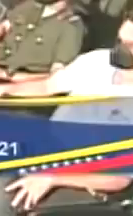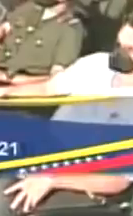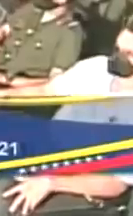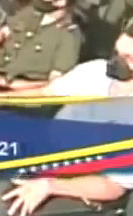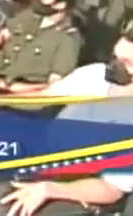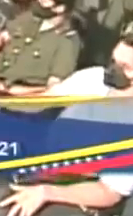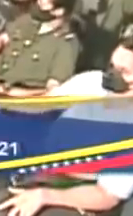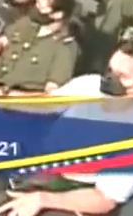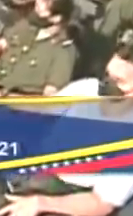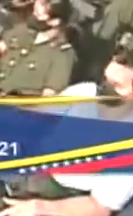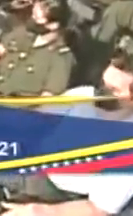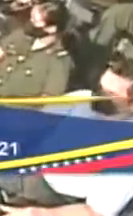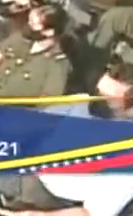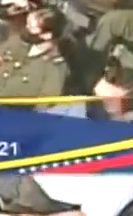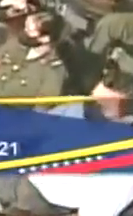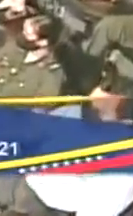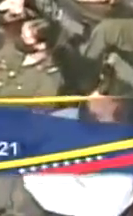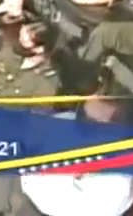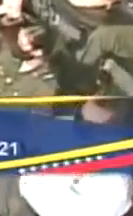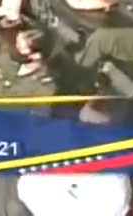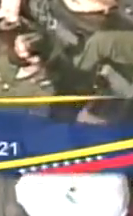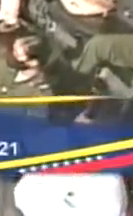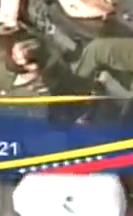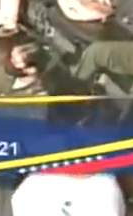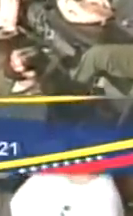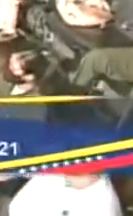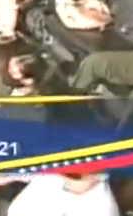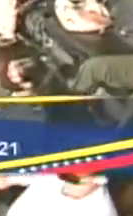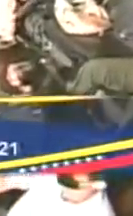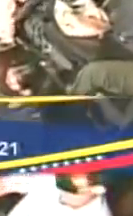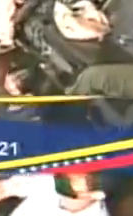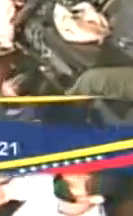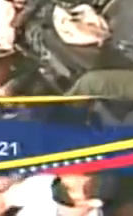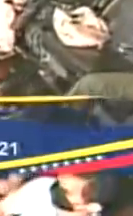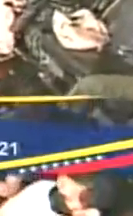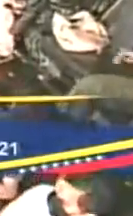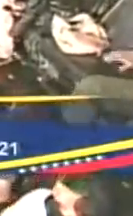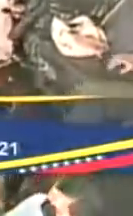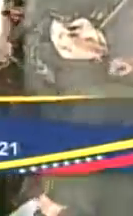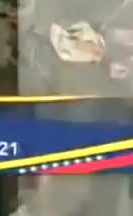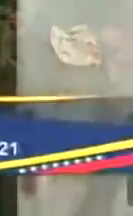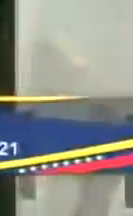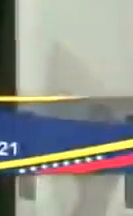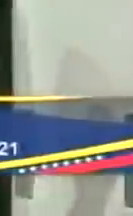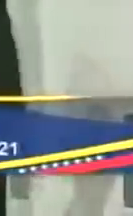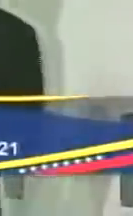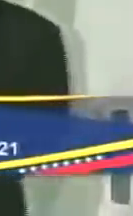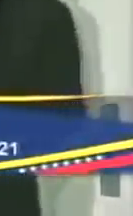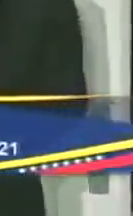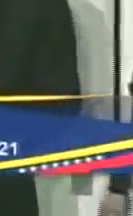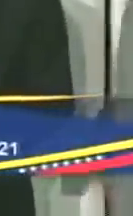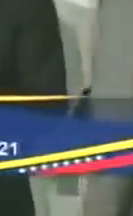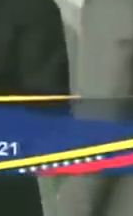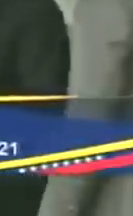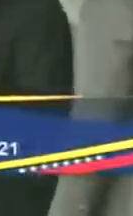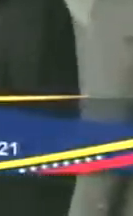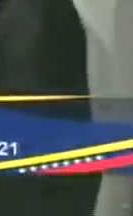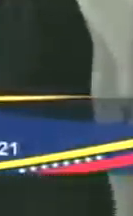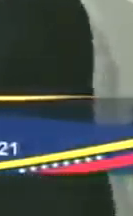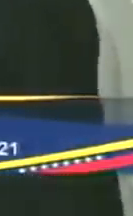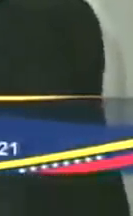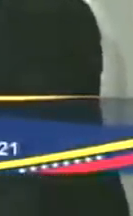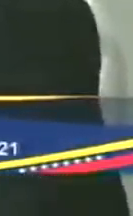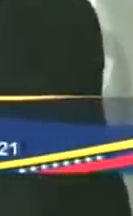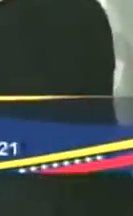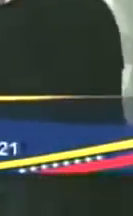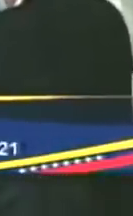Estos premios, recordemos que fueron creados por el comandante Hugo Chávez. Para recibir en la sala José Félix Rivas del